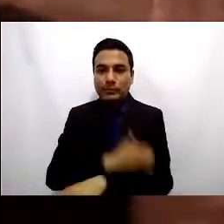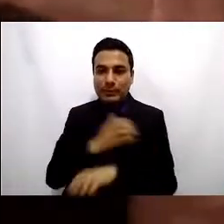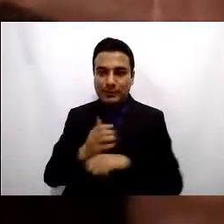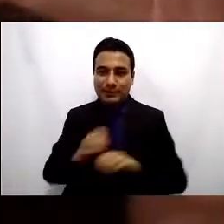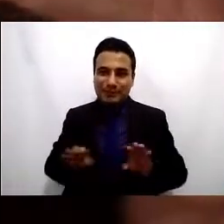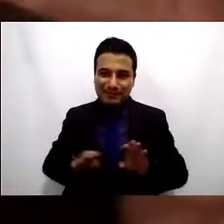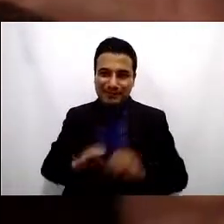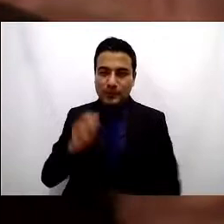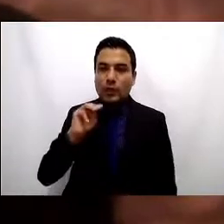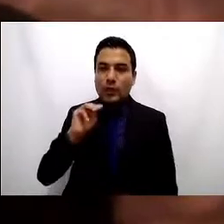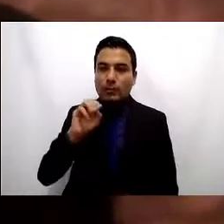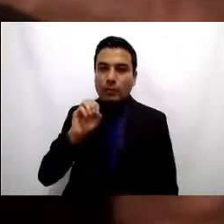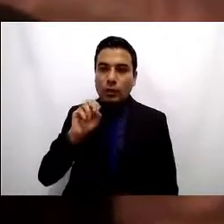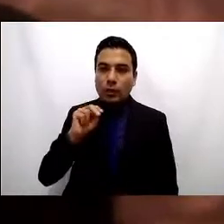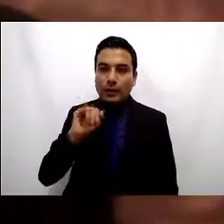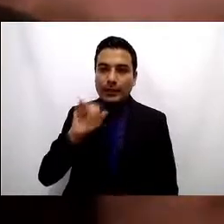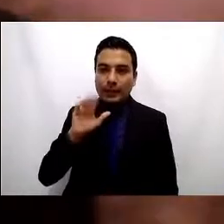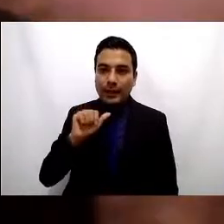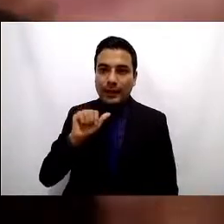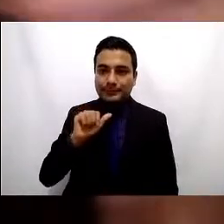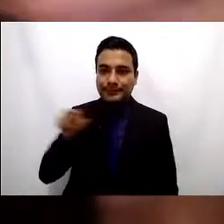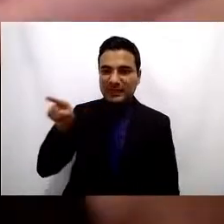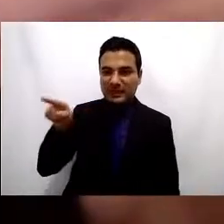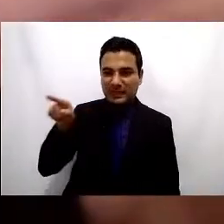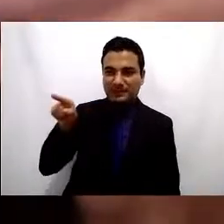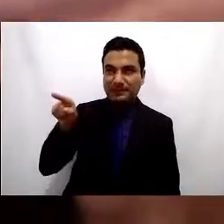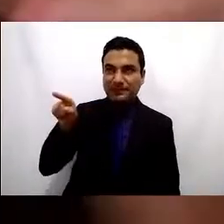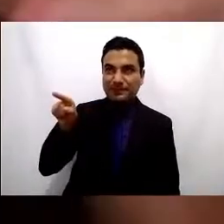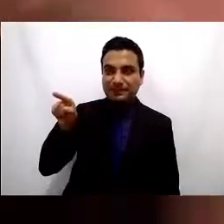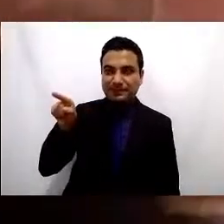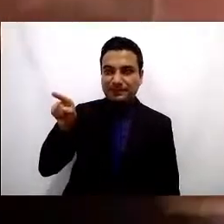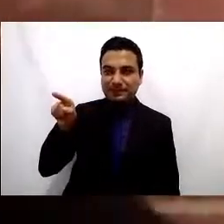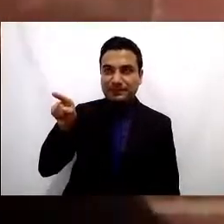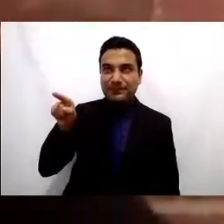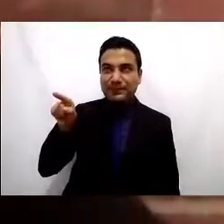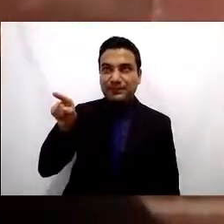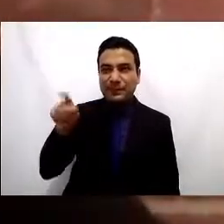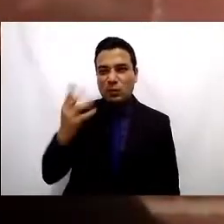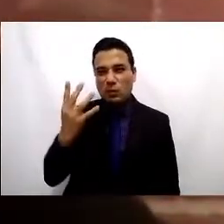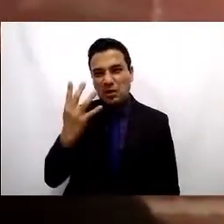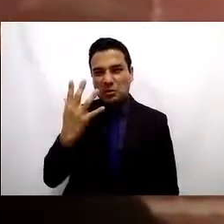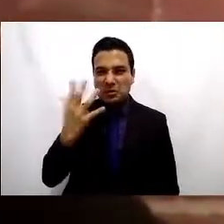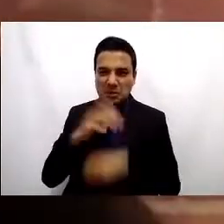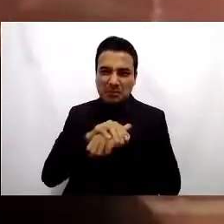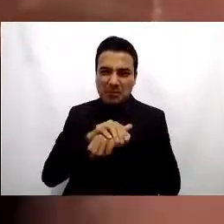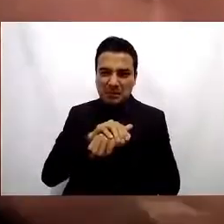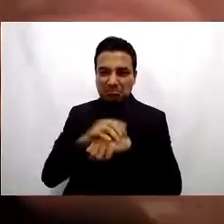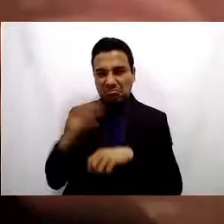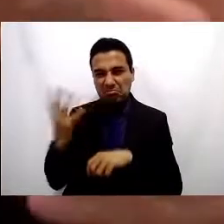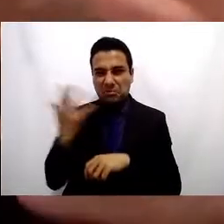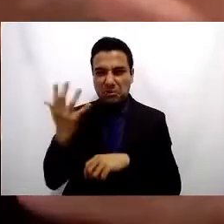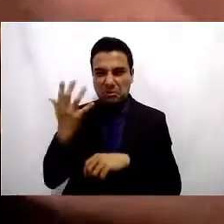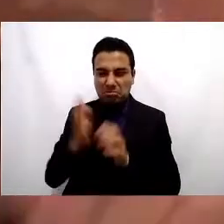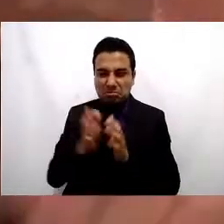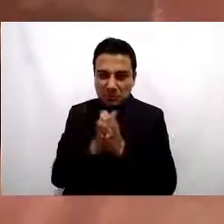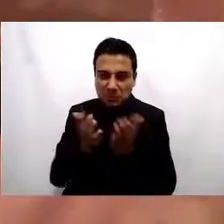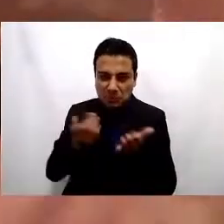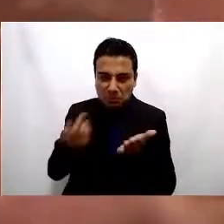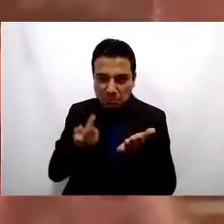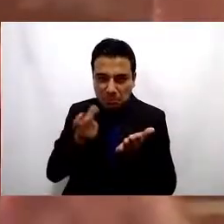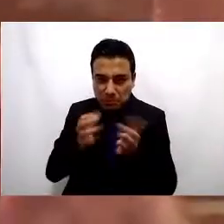compartía con cuatro o cinco amigas la consulta de Lichín. Cuando yo llegué,